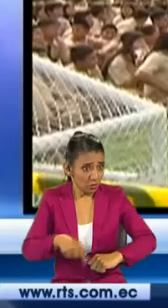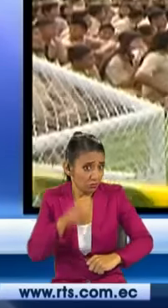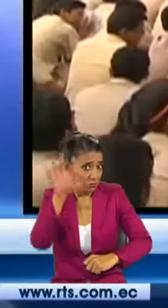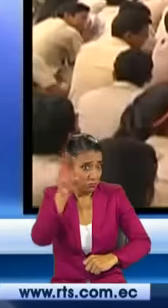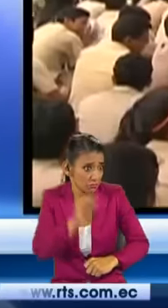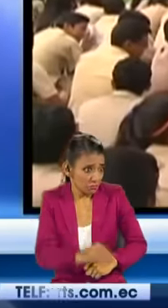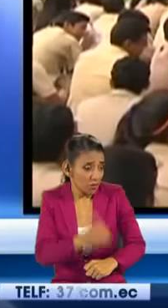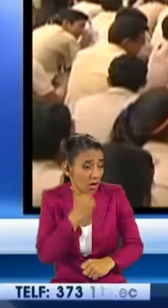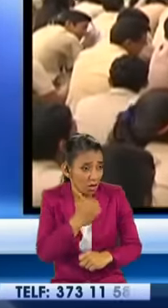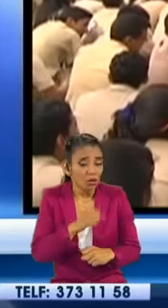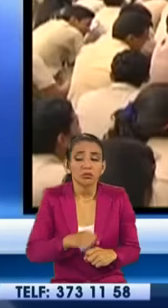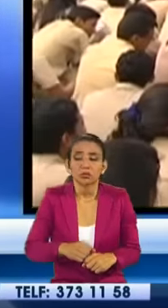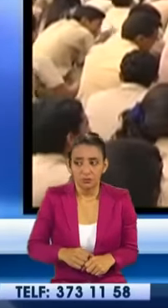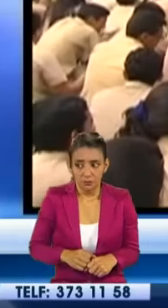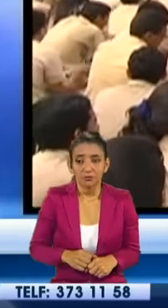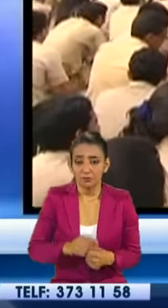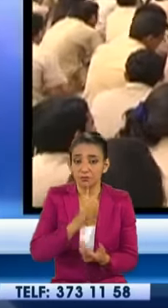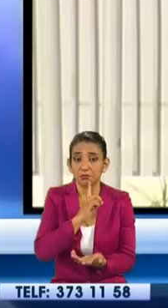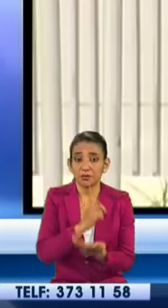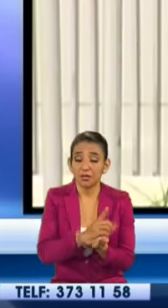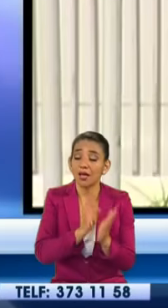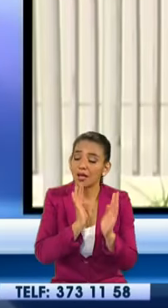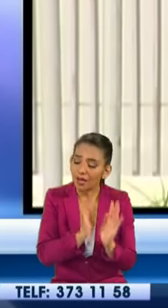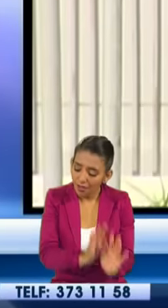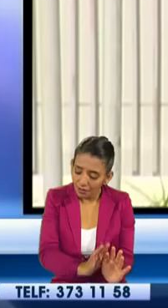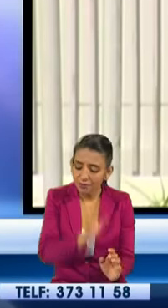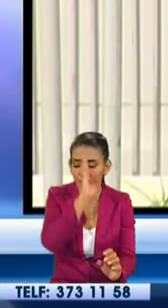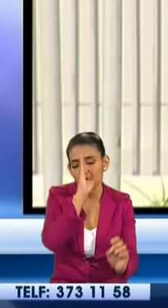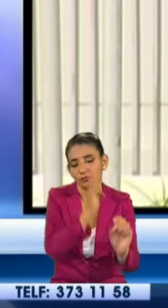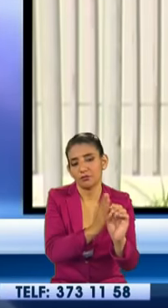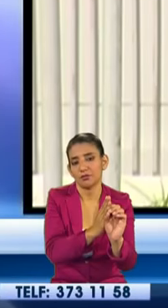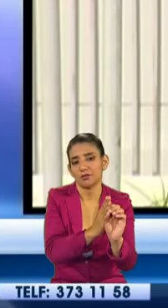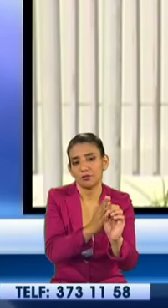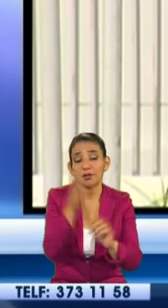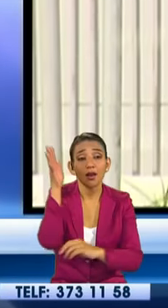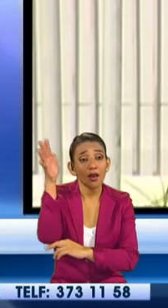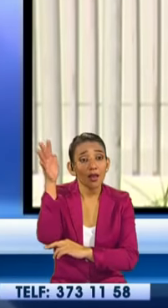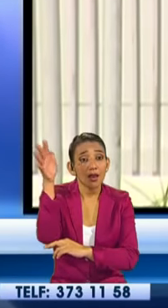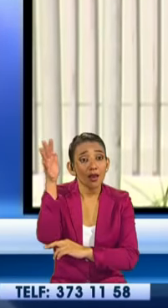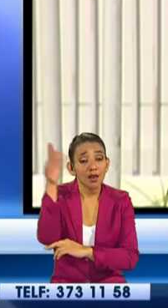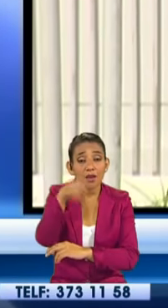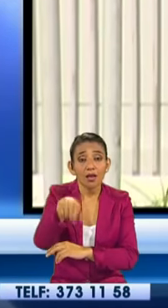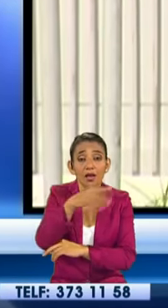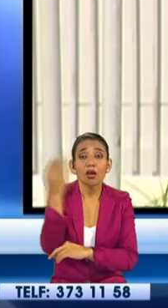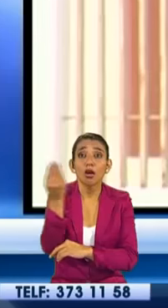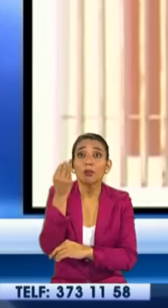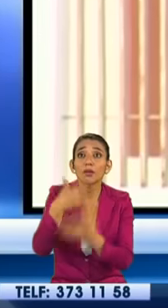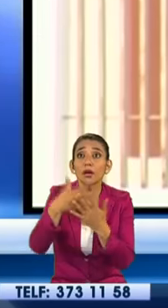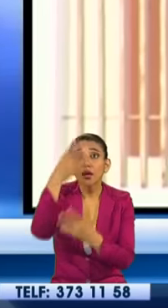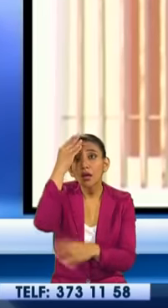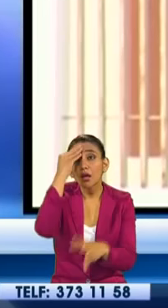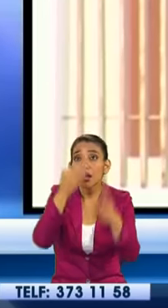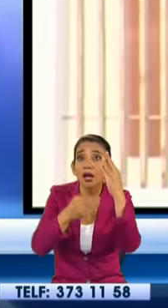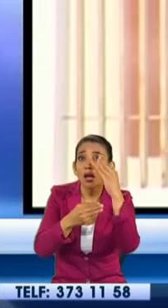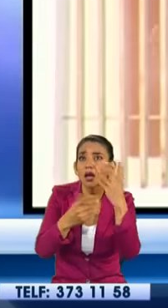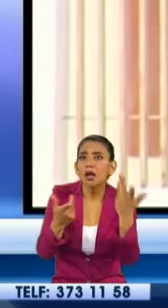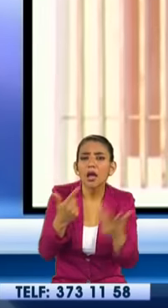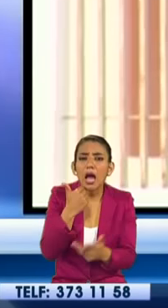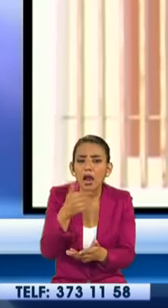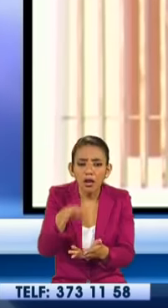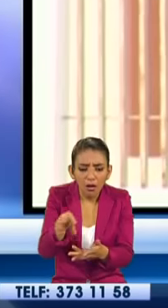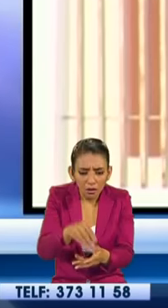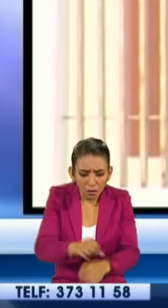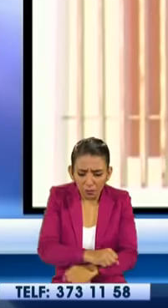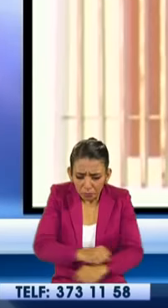manipula este tipo de explosivos. Sí, efectivamente, ese es el objetivo, concientizar a nuestros jóvenes estudiantes cuál es el efecto